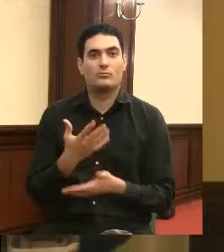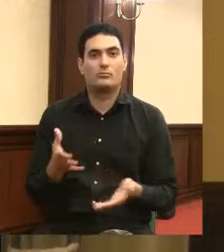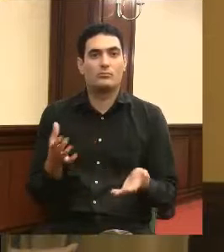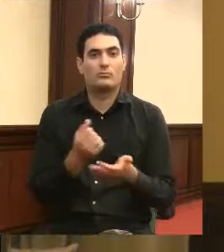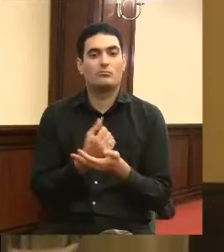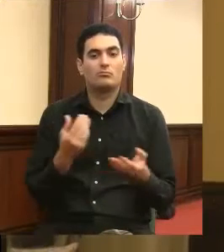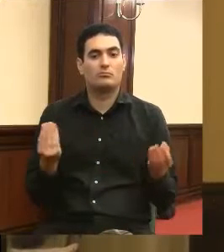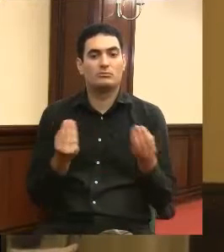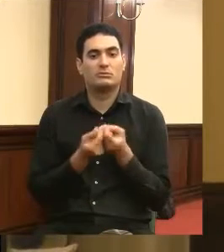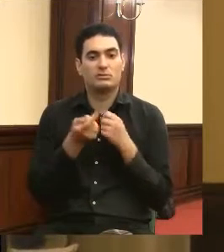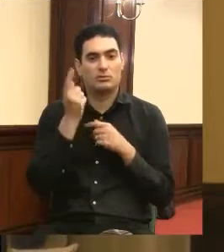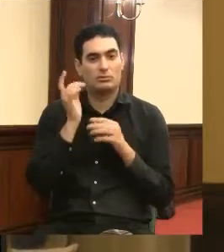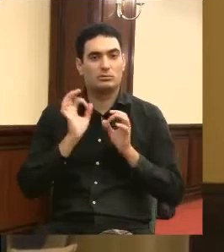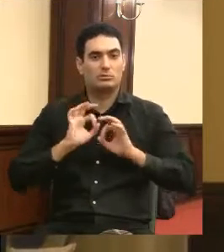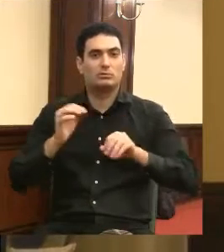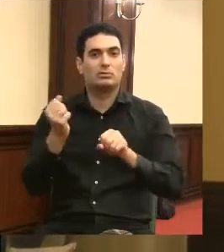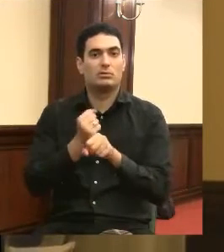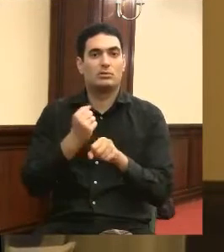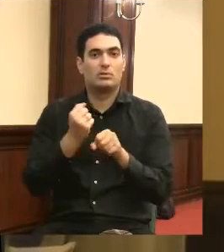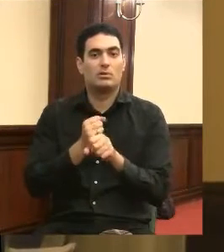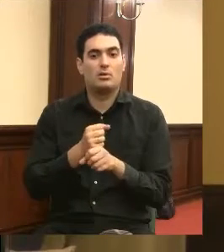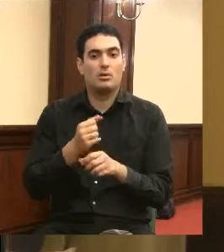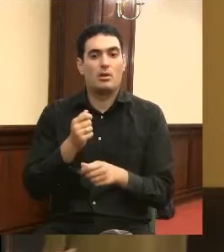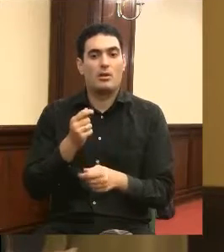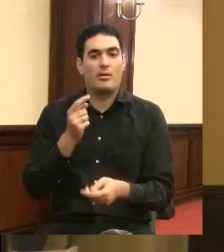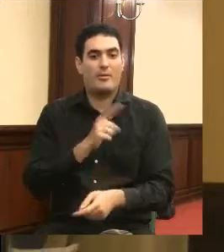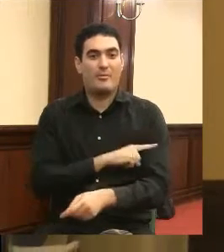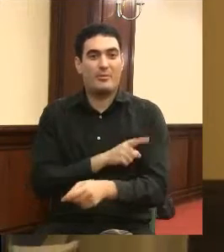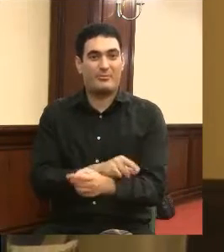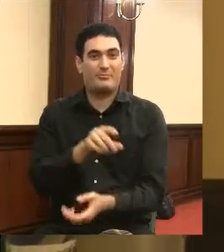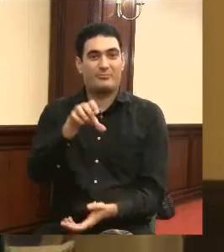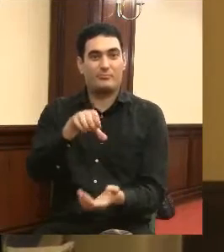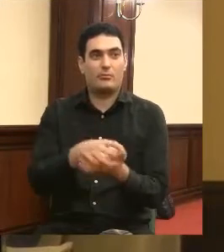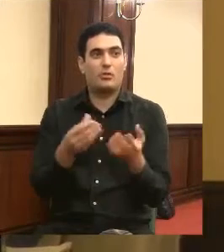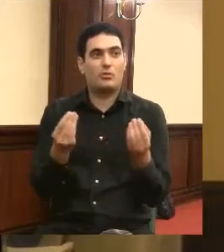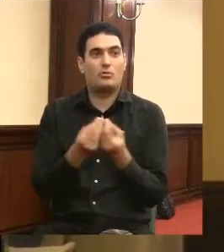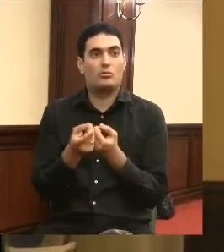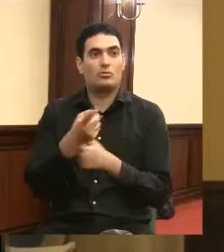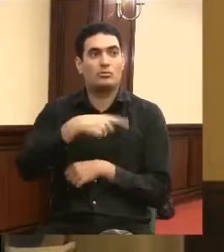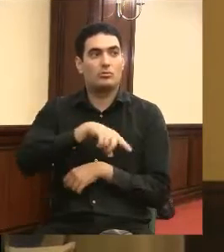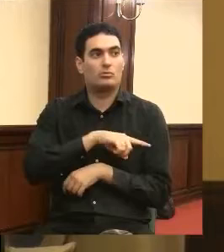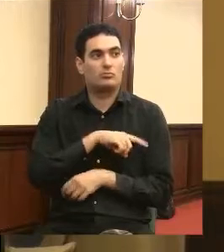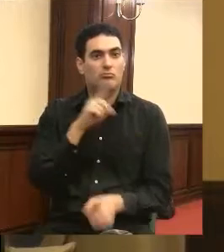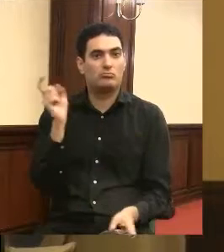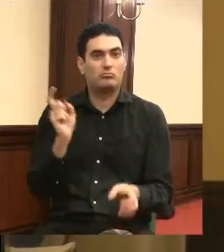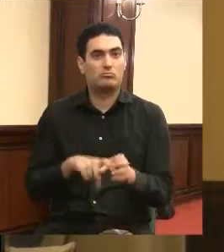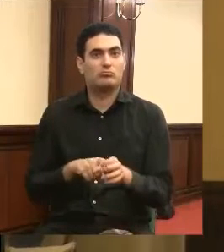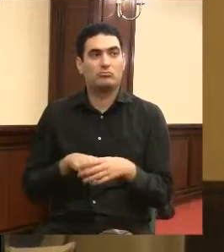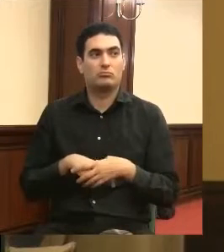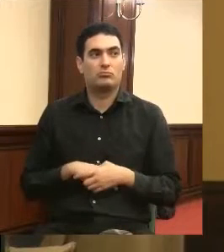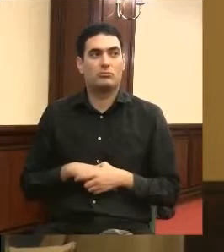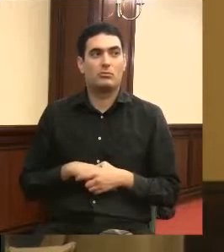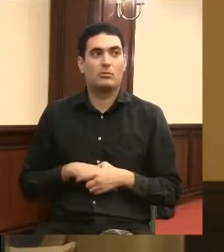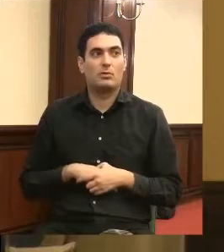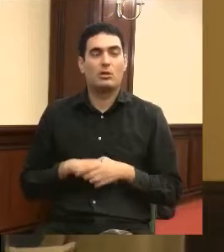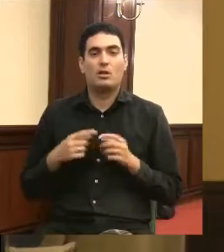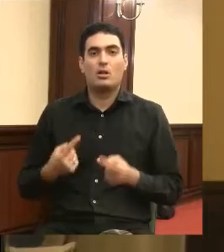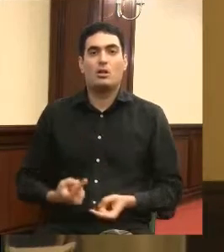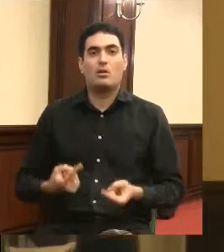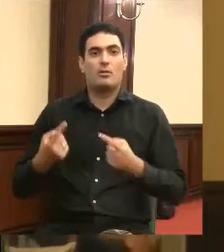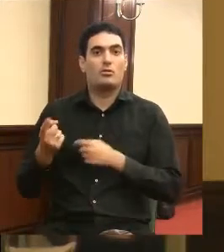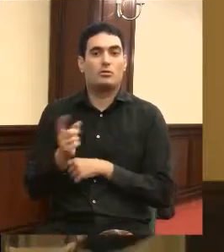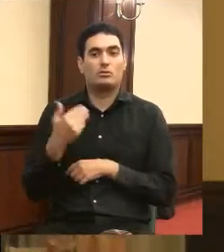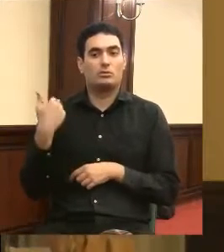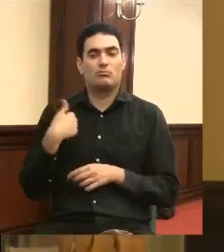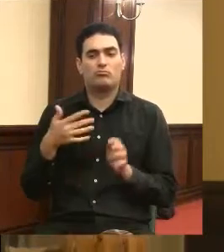días a todos los que nos acompañan. Un saludo especial a los trabajadores del centro que están aquí con nosotros, concejales, concejalas. No es la